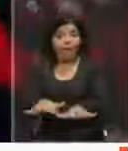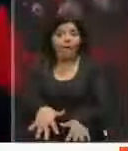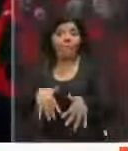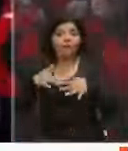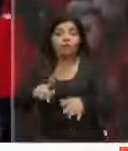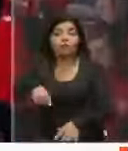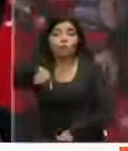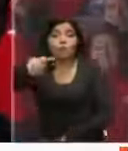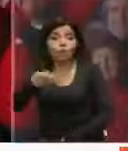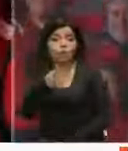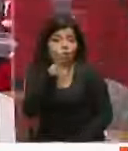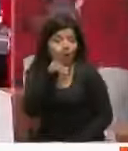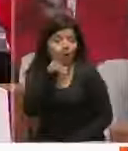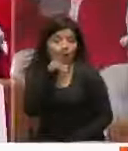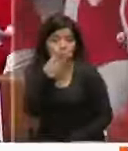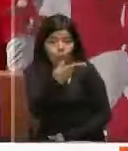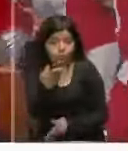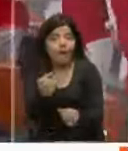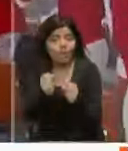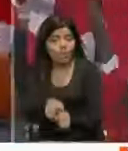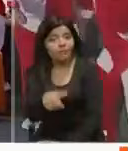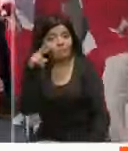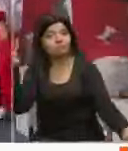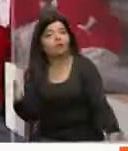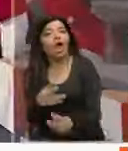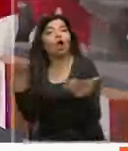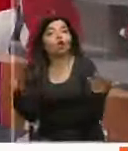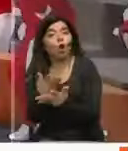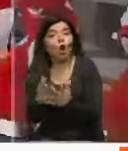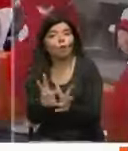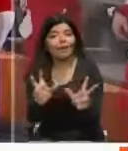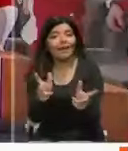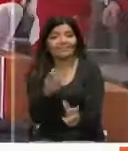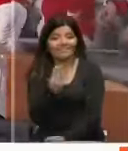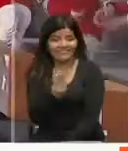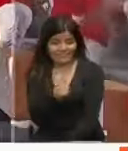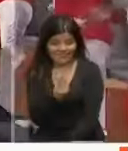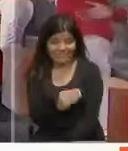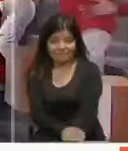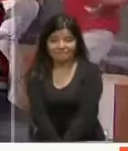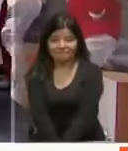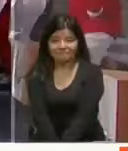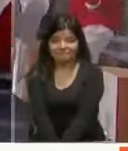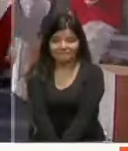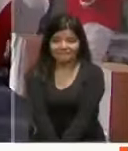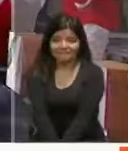del próximo viernes usted podrá ver a través de Canal 13.